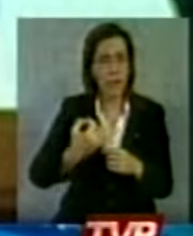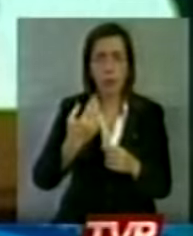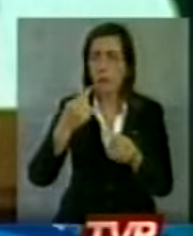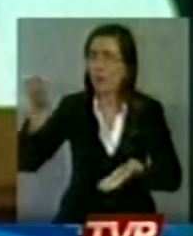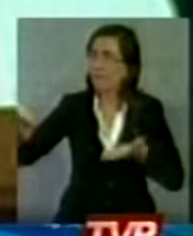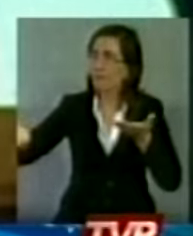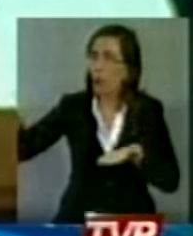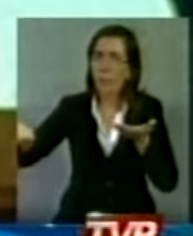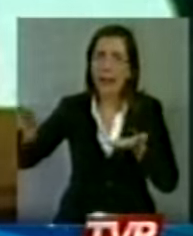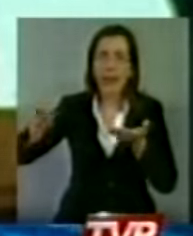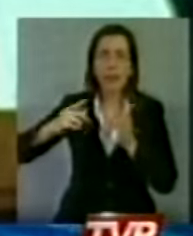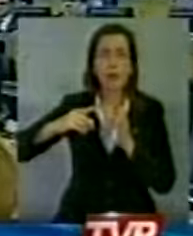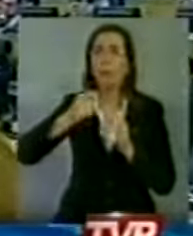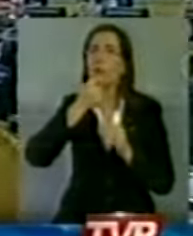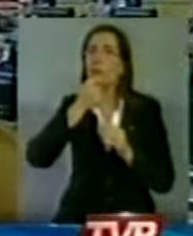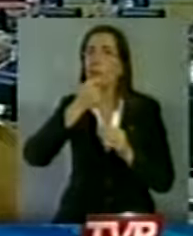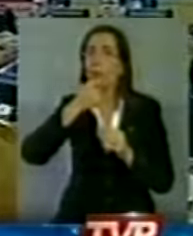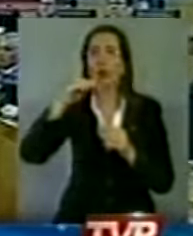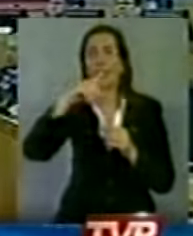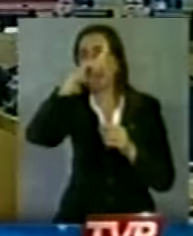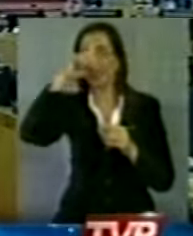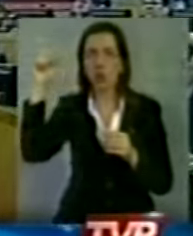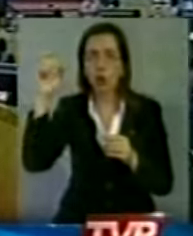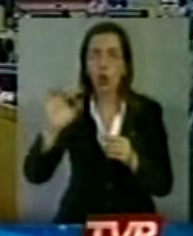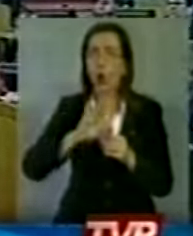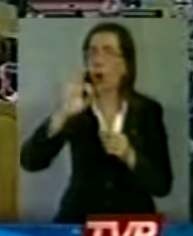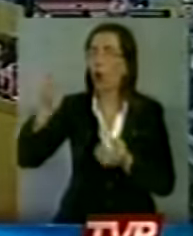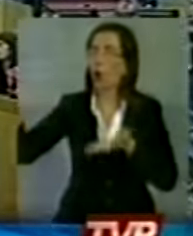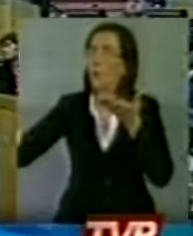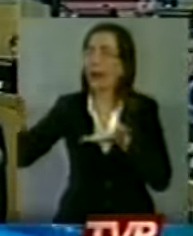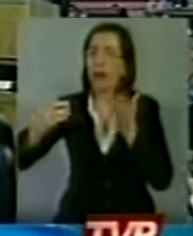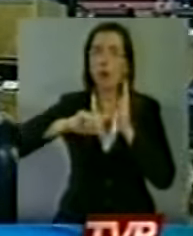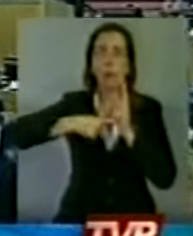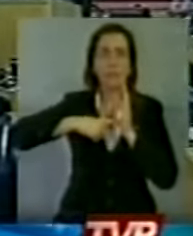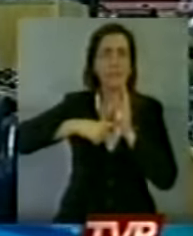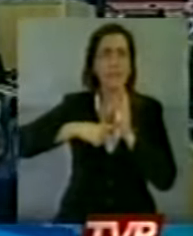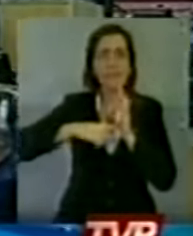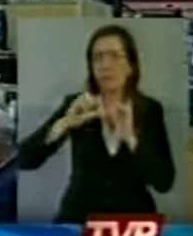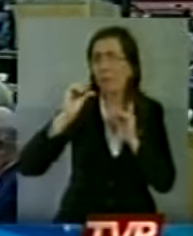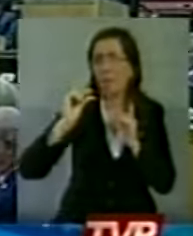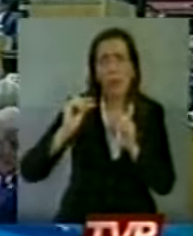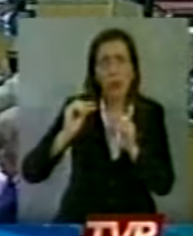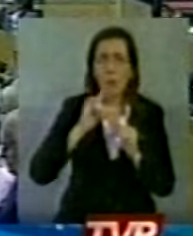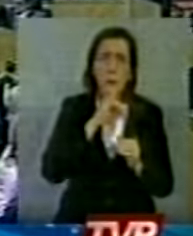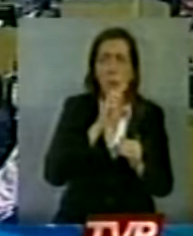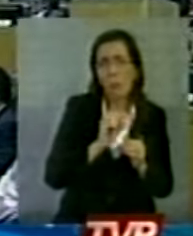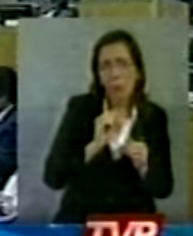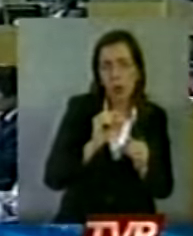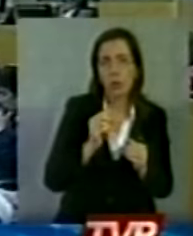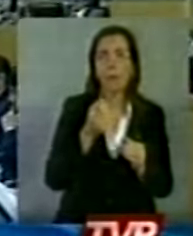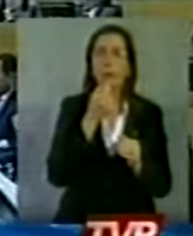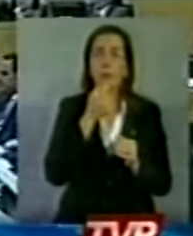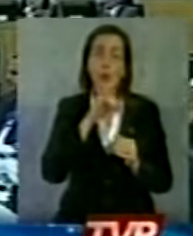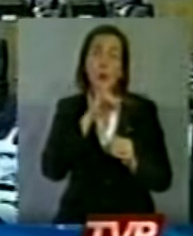la asimetría respecto de la media nacional y de la Ciudad Autónoma de Buenos Aires es notable. El